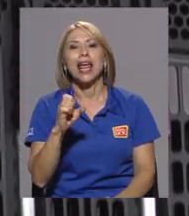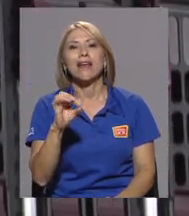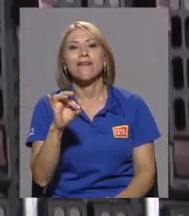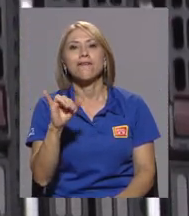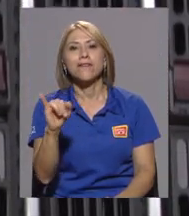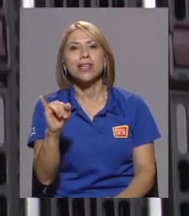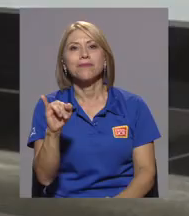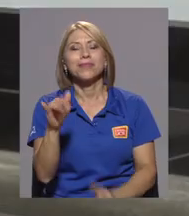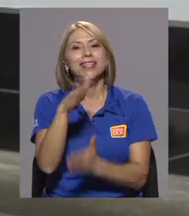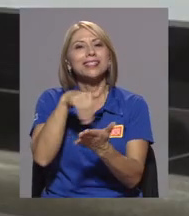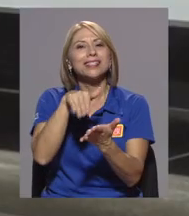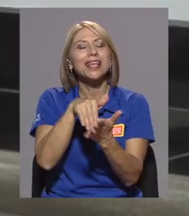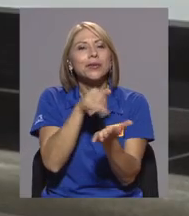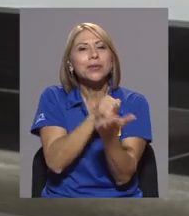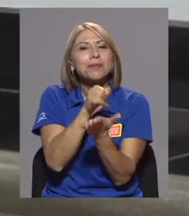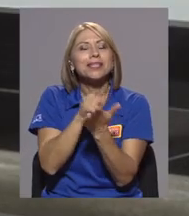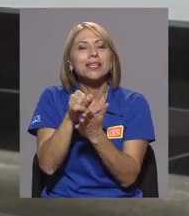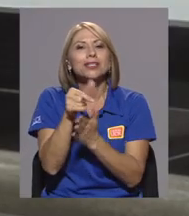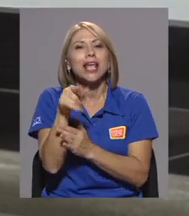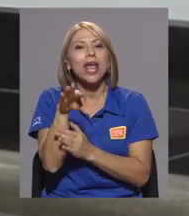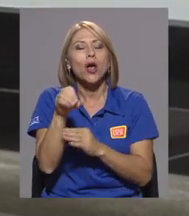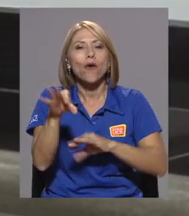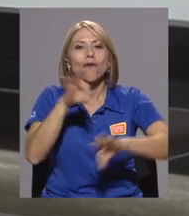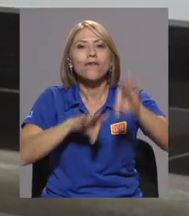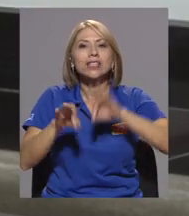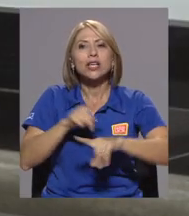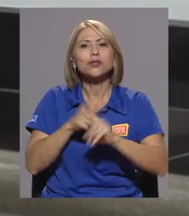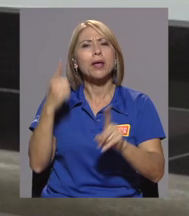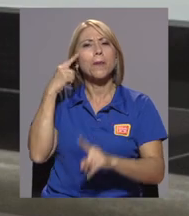Investigaciones Geofísicas. ¿Pero qué representa para él?